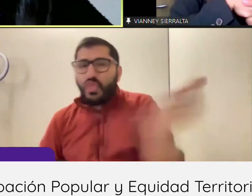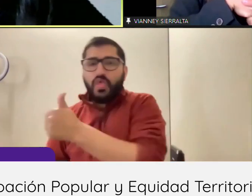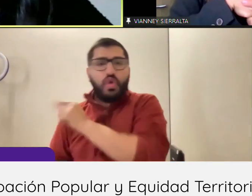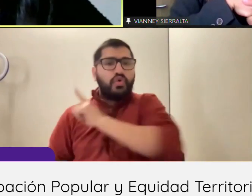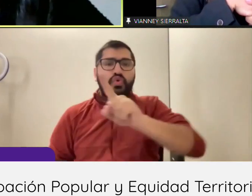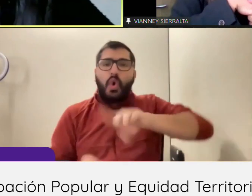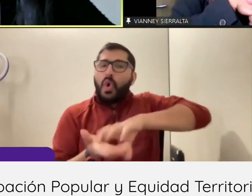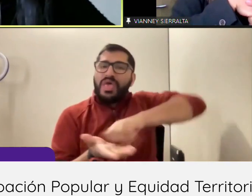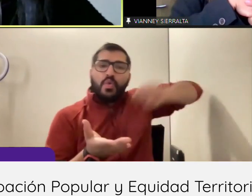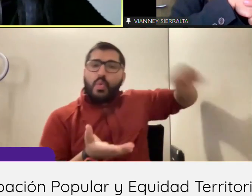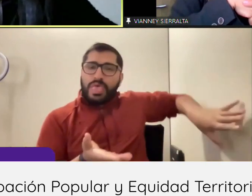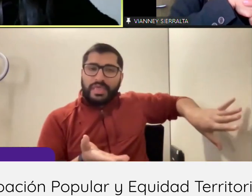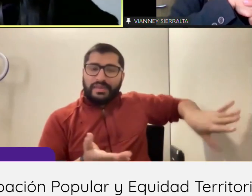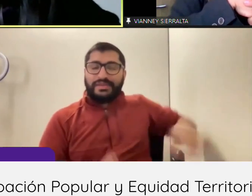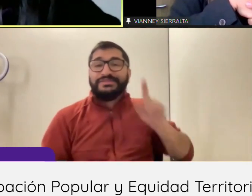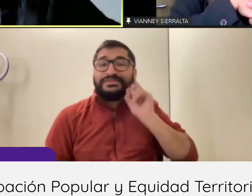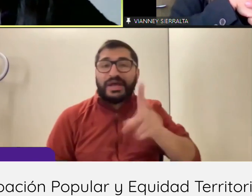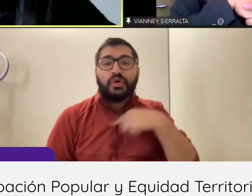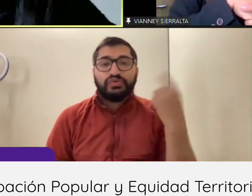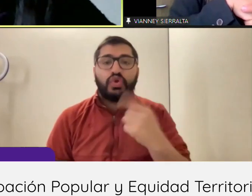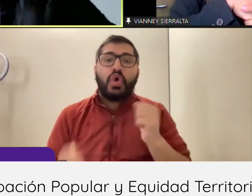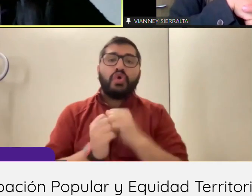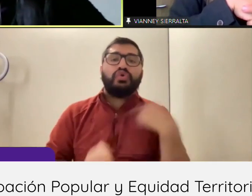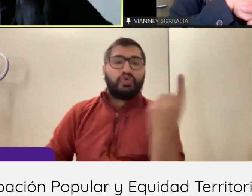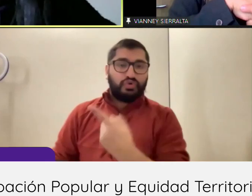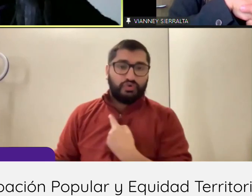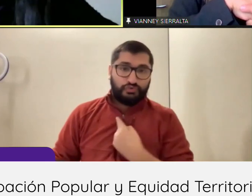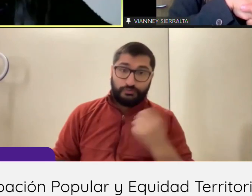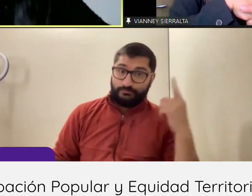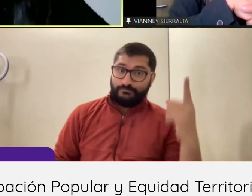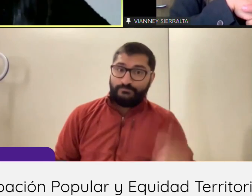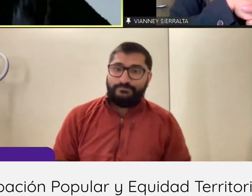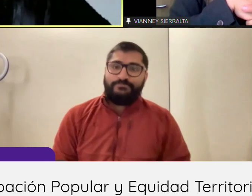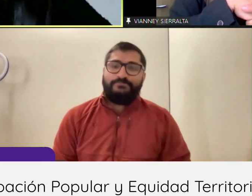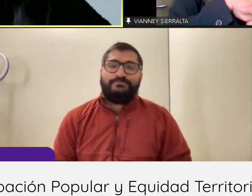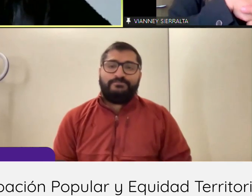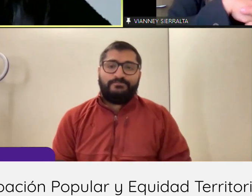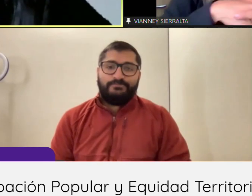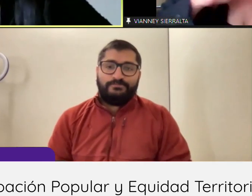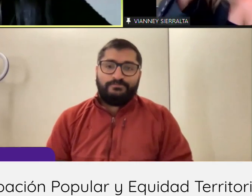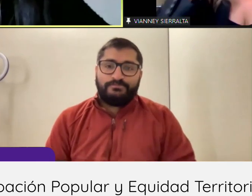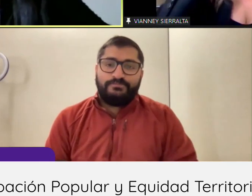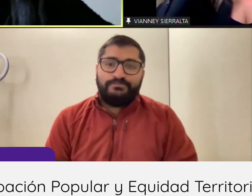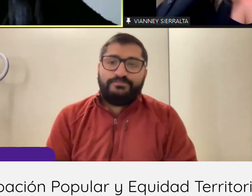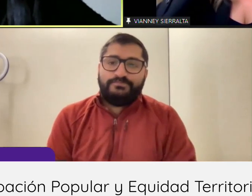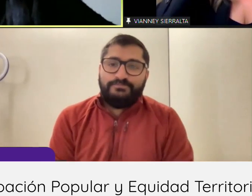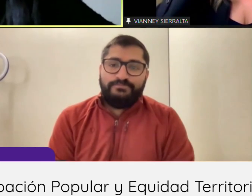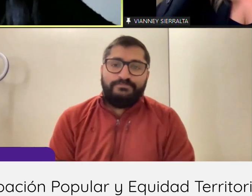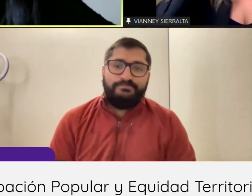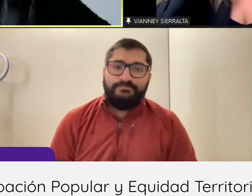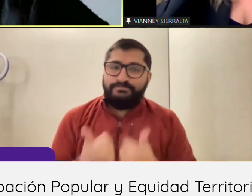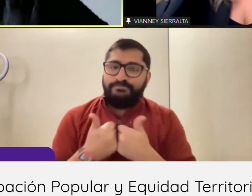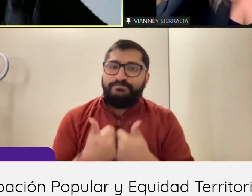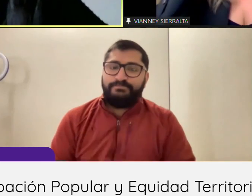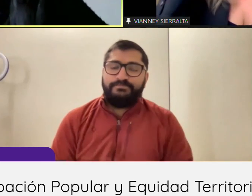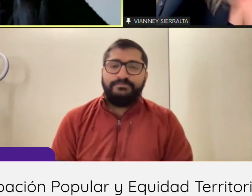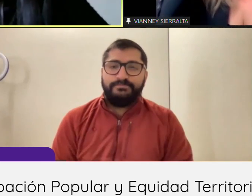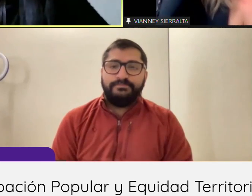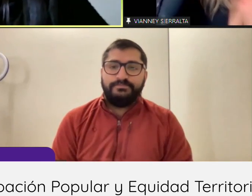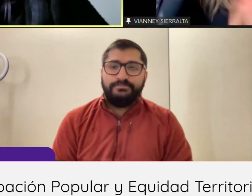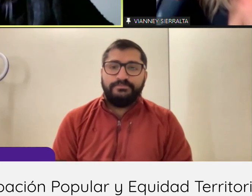lo tanto, para poder lograr una participación, nos deben considerar y no dejarnos fuera. Eso es lo que yo quería